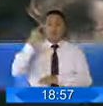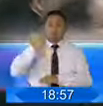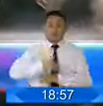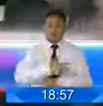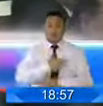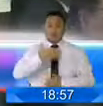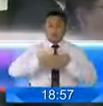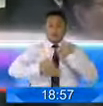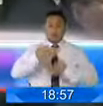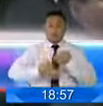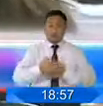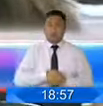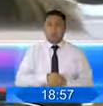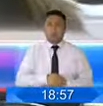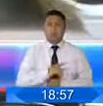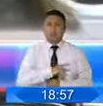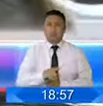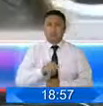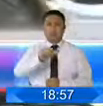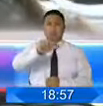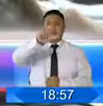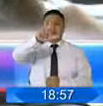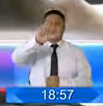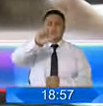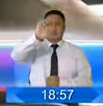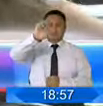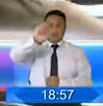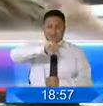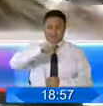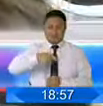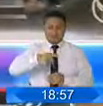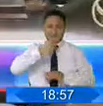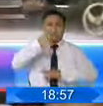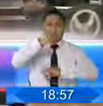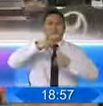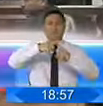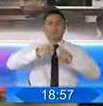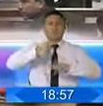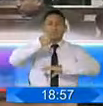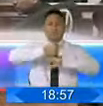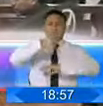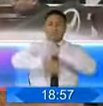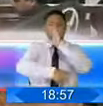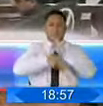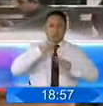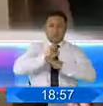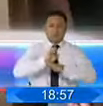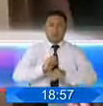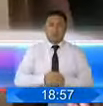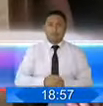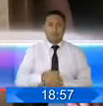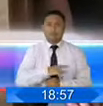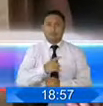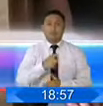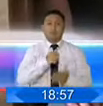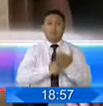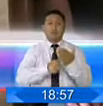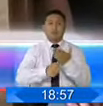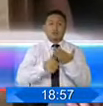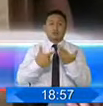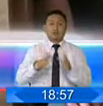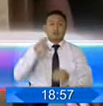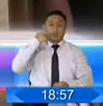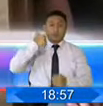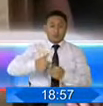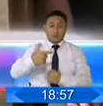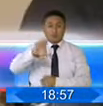supuesto delito de cohecho que Alex Bravo, exgerente de Petroecuador, en su declaración responsabilizó al exministro de Hidrocarburos,